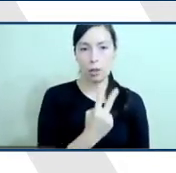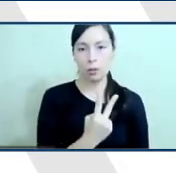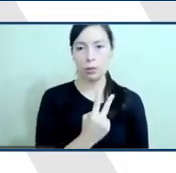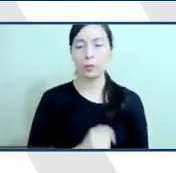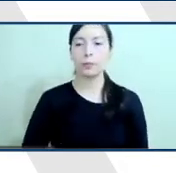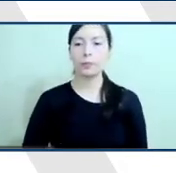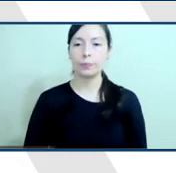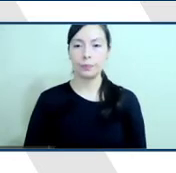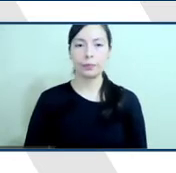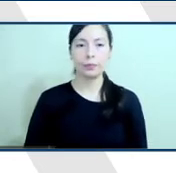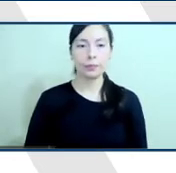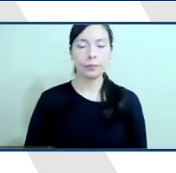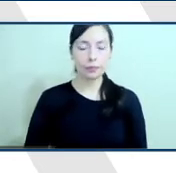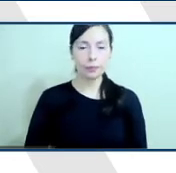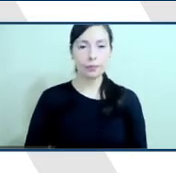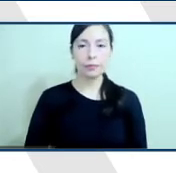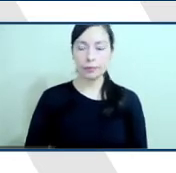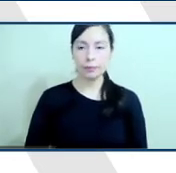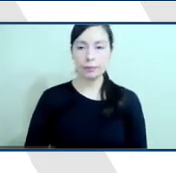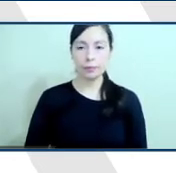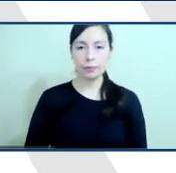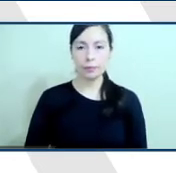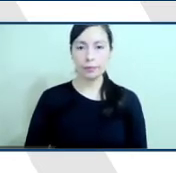Mientras esto estaba ocurriendo,